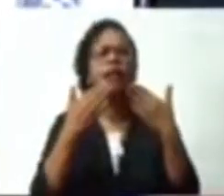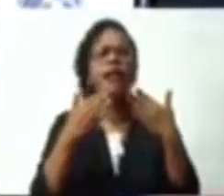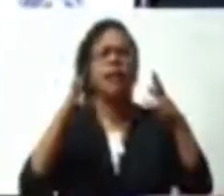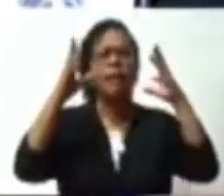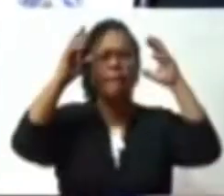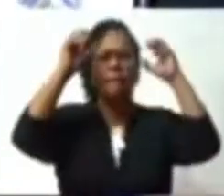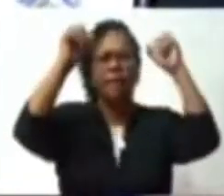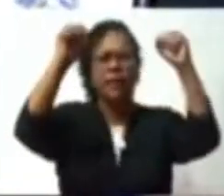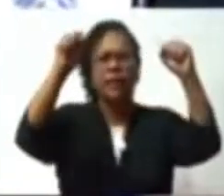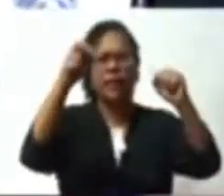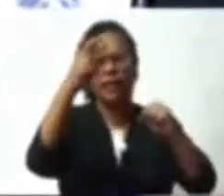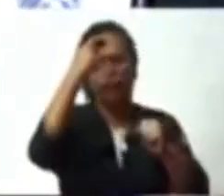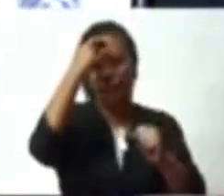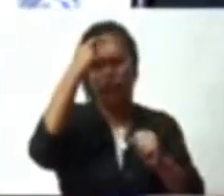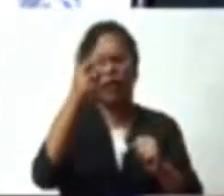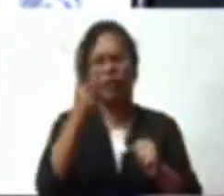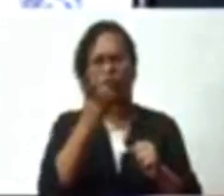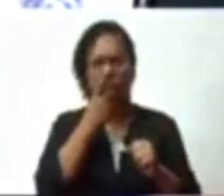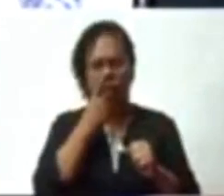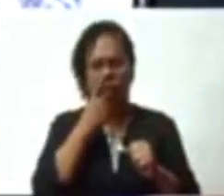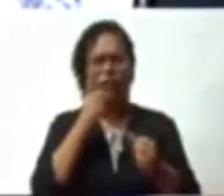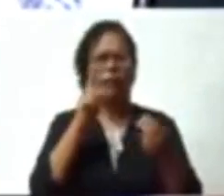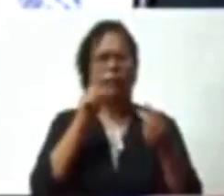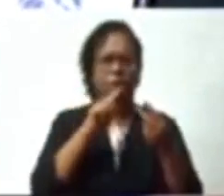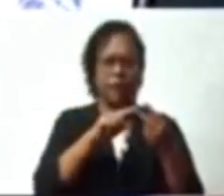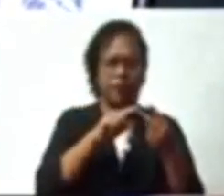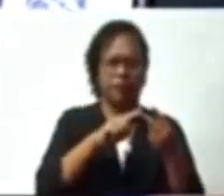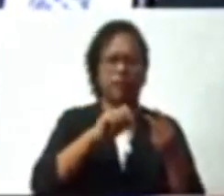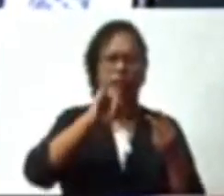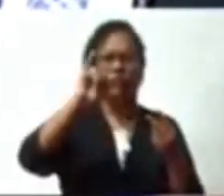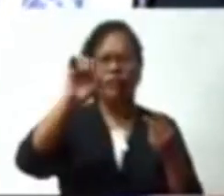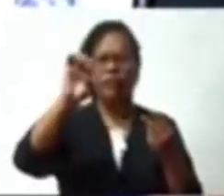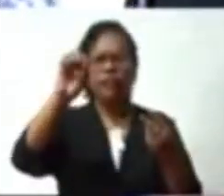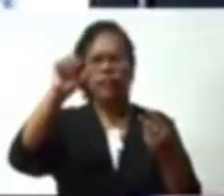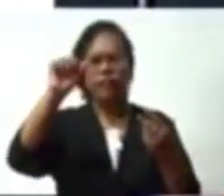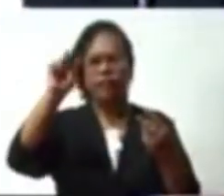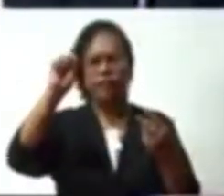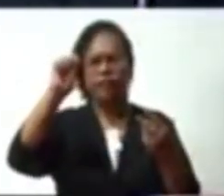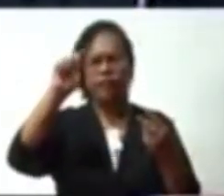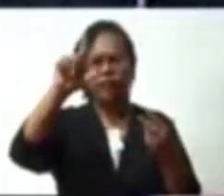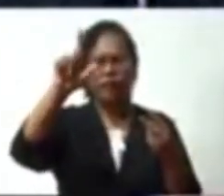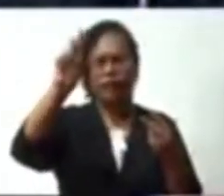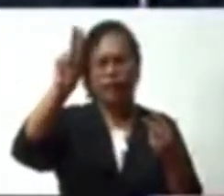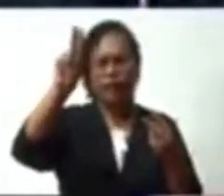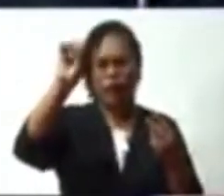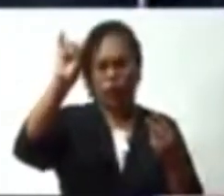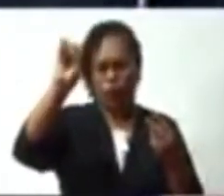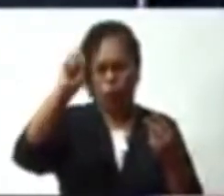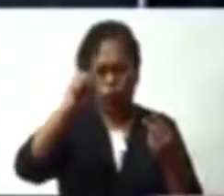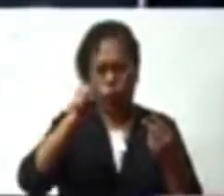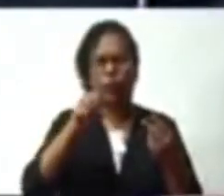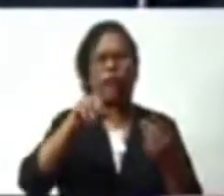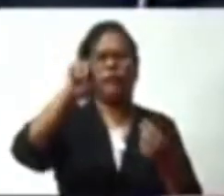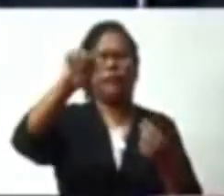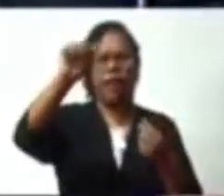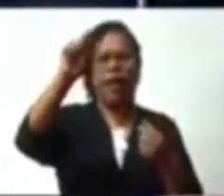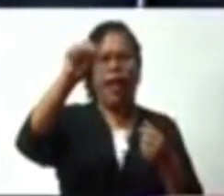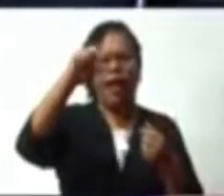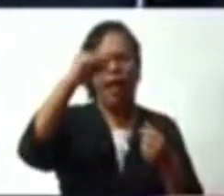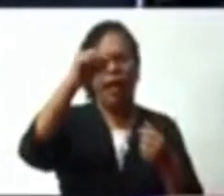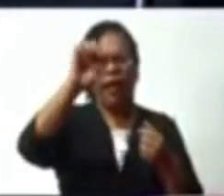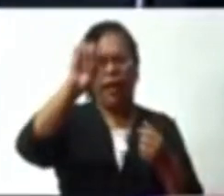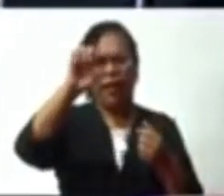al compañero Jean-Luis Rodríguez, al compañero Ángel de la Cruz y